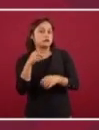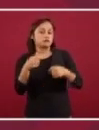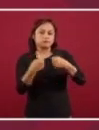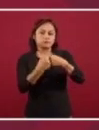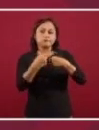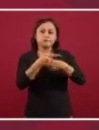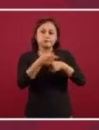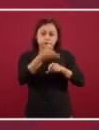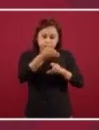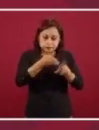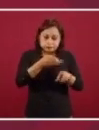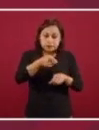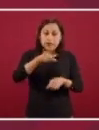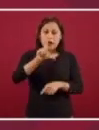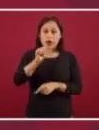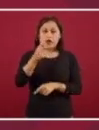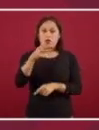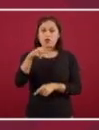ahí